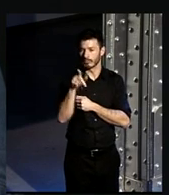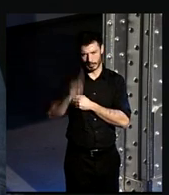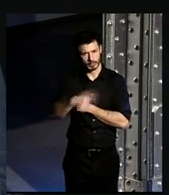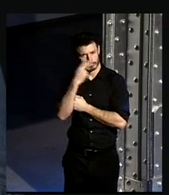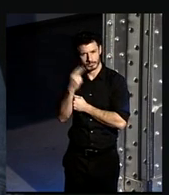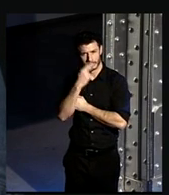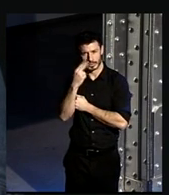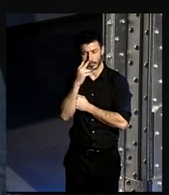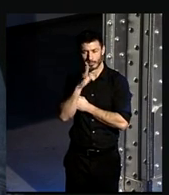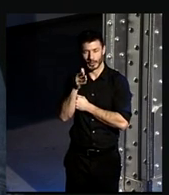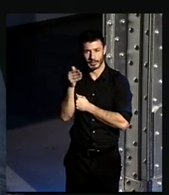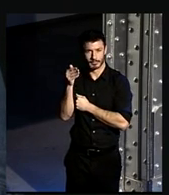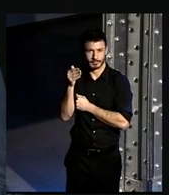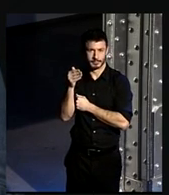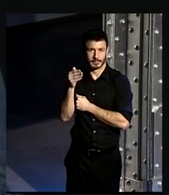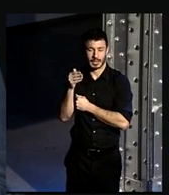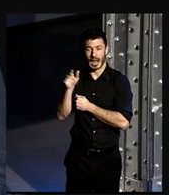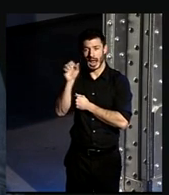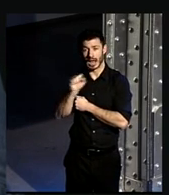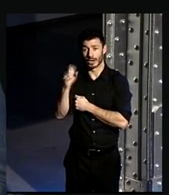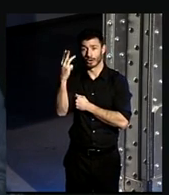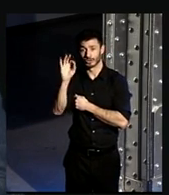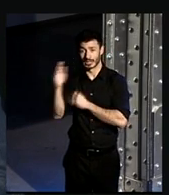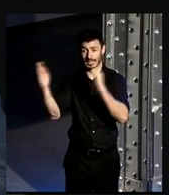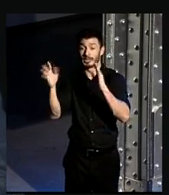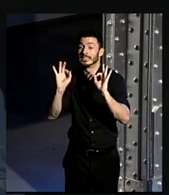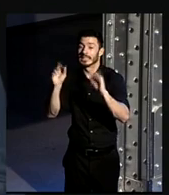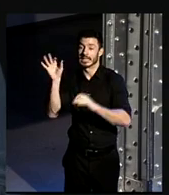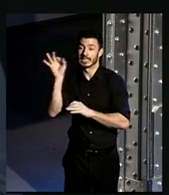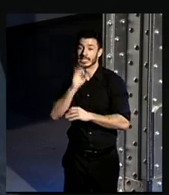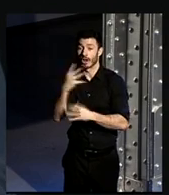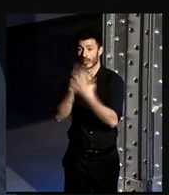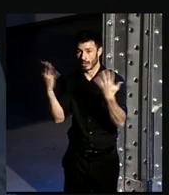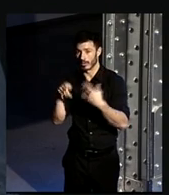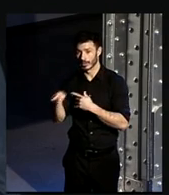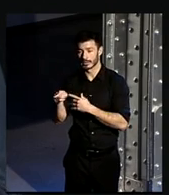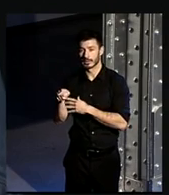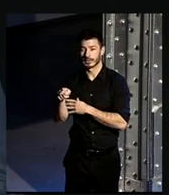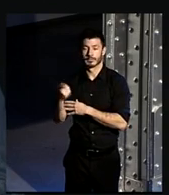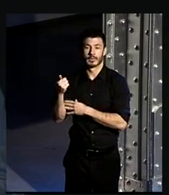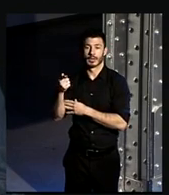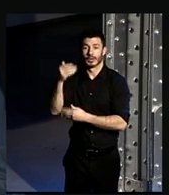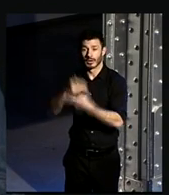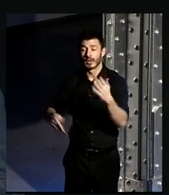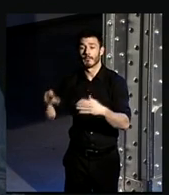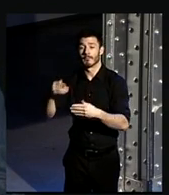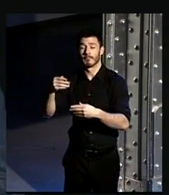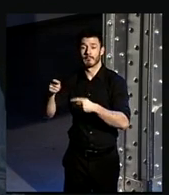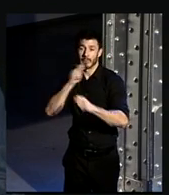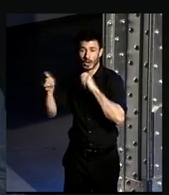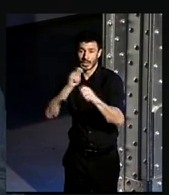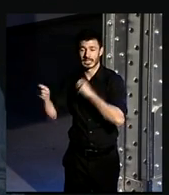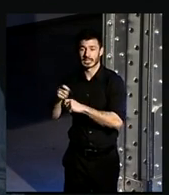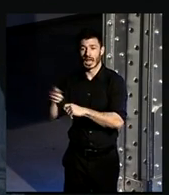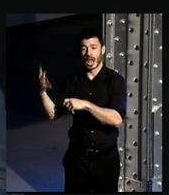porque está escrito más adelante, en los años 80 del siglo XIX, se llama La jornada de un periodista norteamericano en 2886.